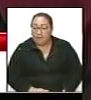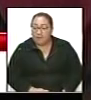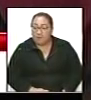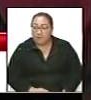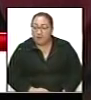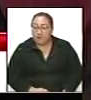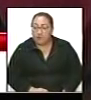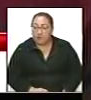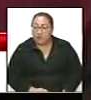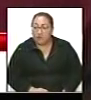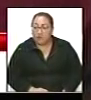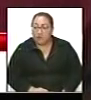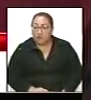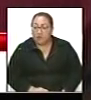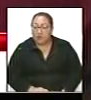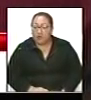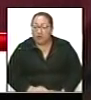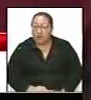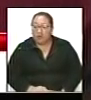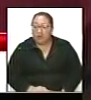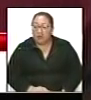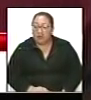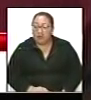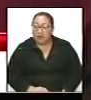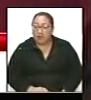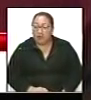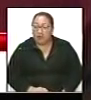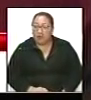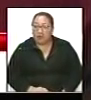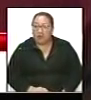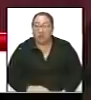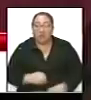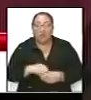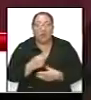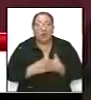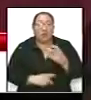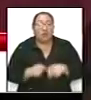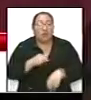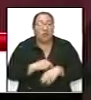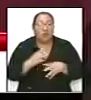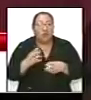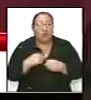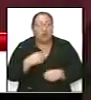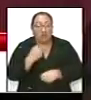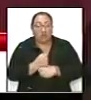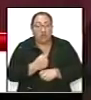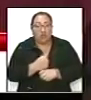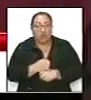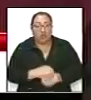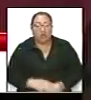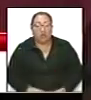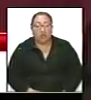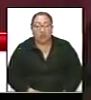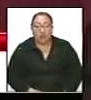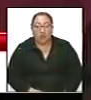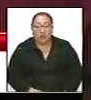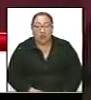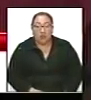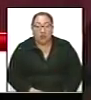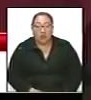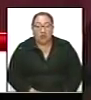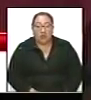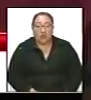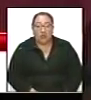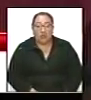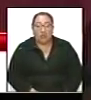desvía? De ahí el combustible se desaparece. Entonces, ¿en qué momento Donaire toma función? ¿En qué momento toma competencia? Por